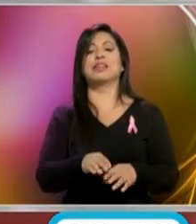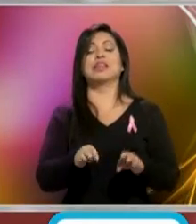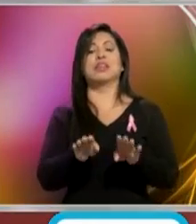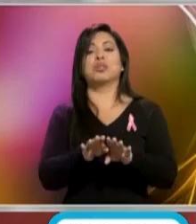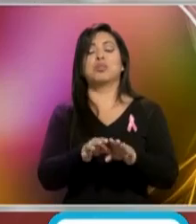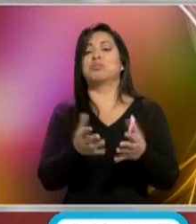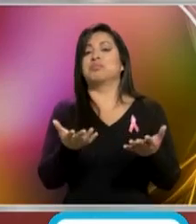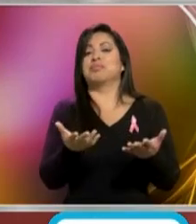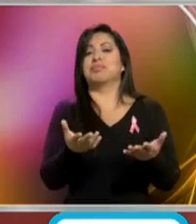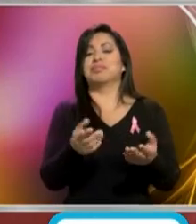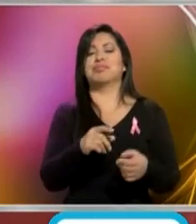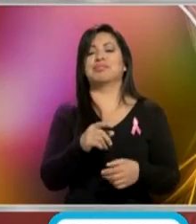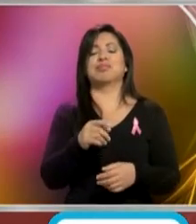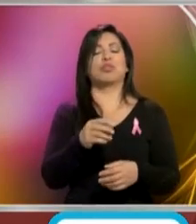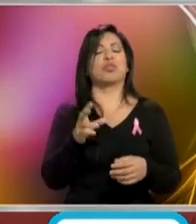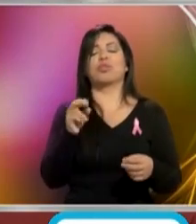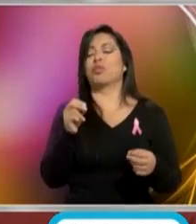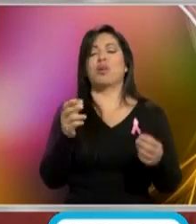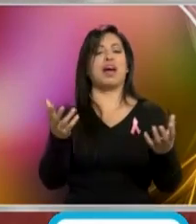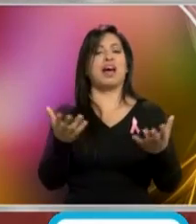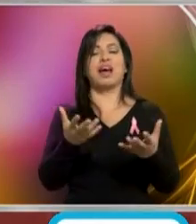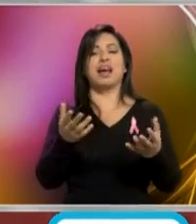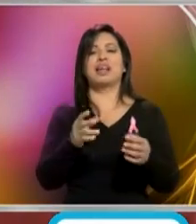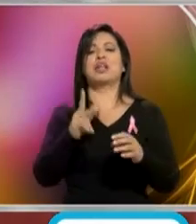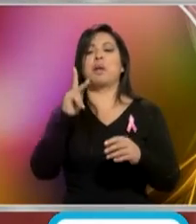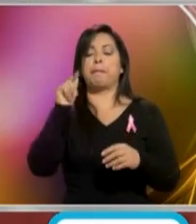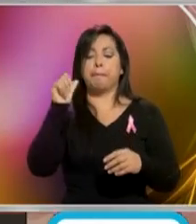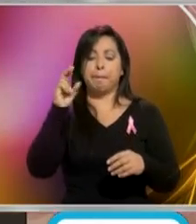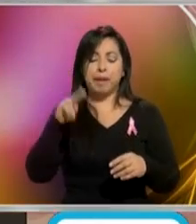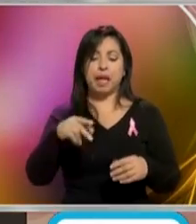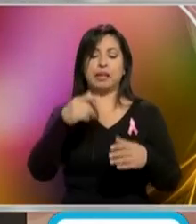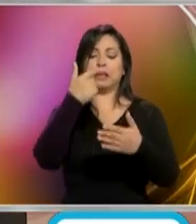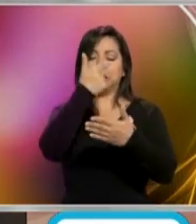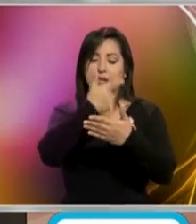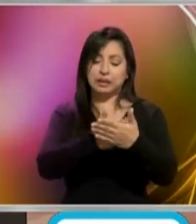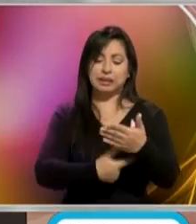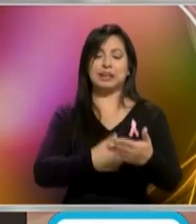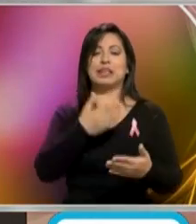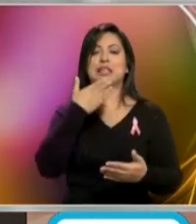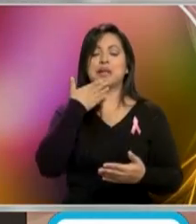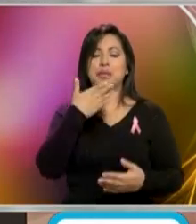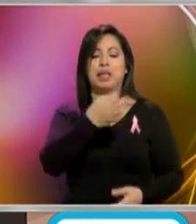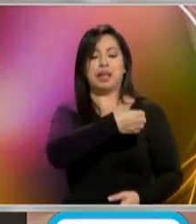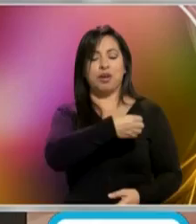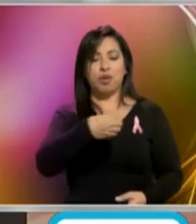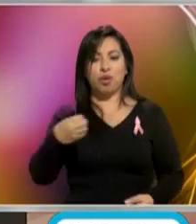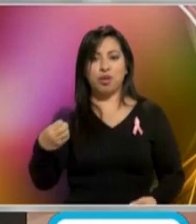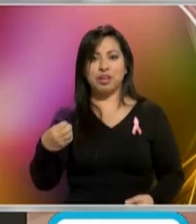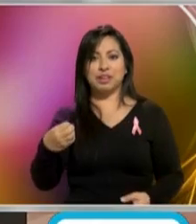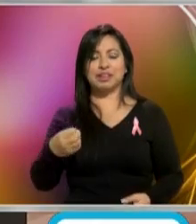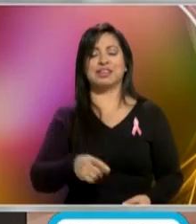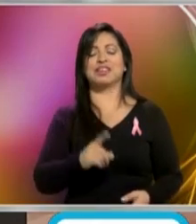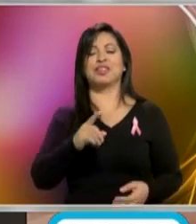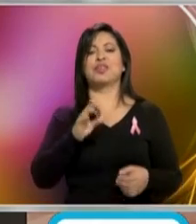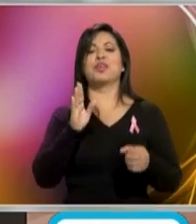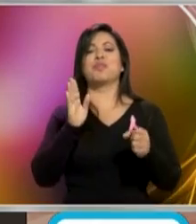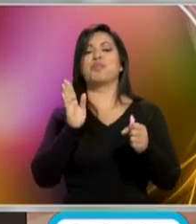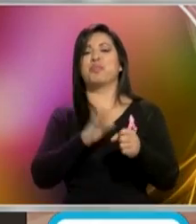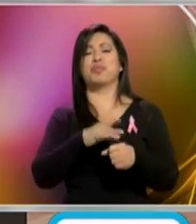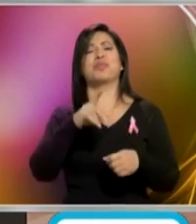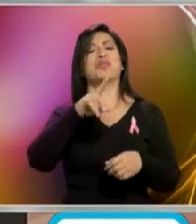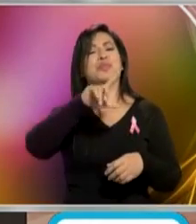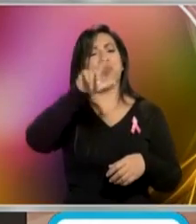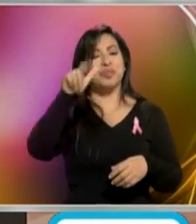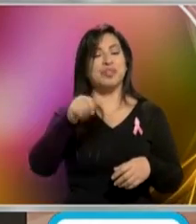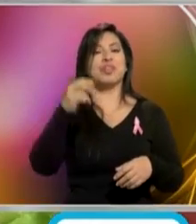ni lo hacemos. Claro. Y ese es un gran error. Ese es normalmente el, Sí, el grave peor error. error, porque ese es el que te genera los viajes memorables espantosos,